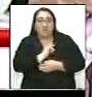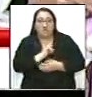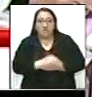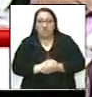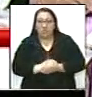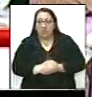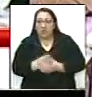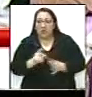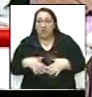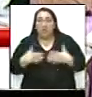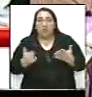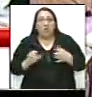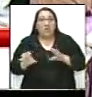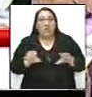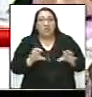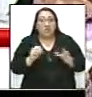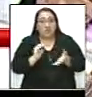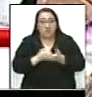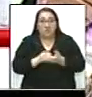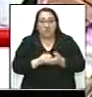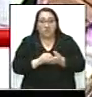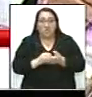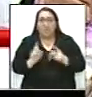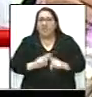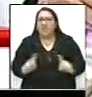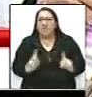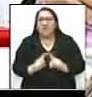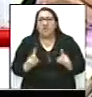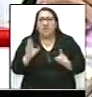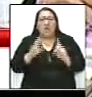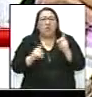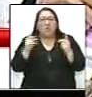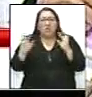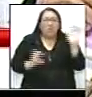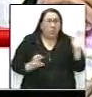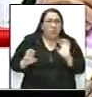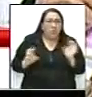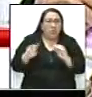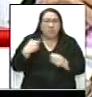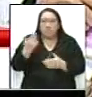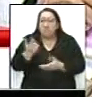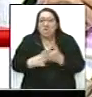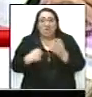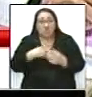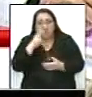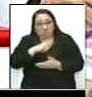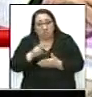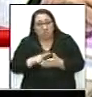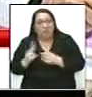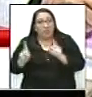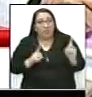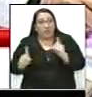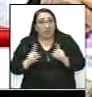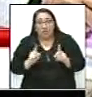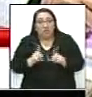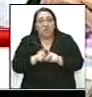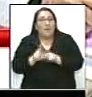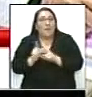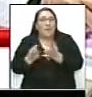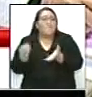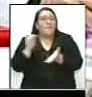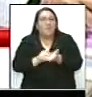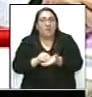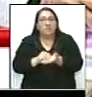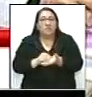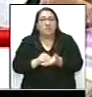que nos permita advertir no solamente las incongruencias de fondo que hemos visto en este debate, sino también aquellas